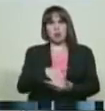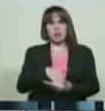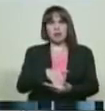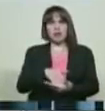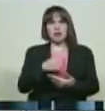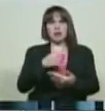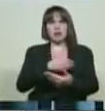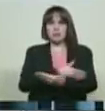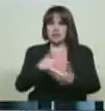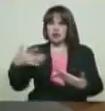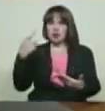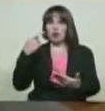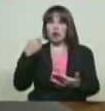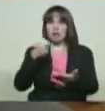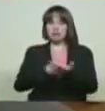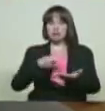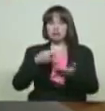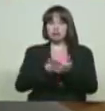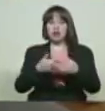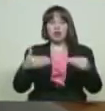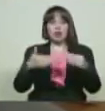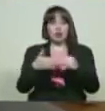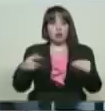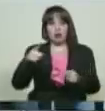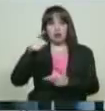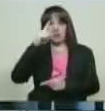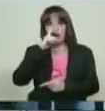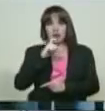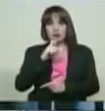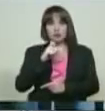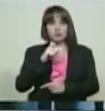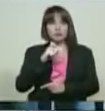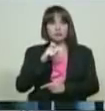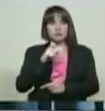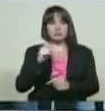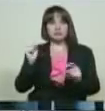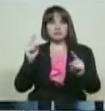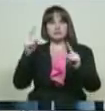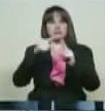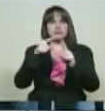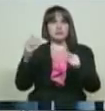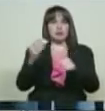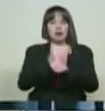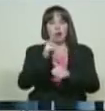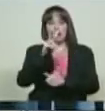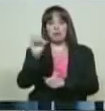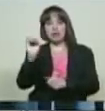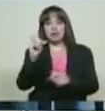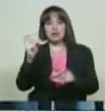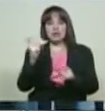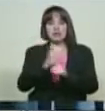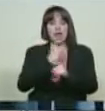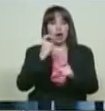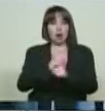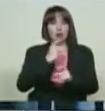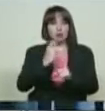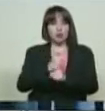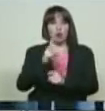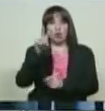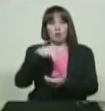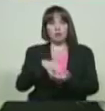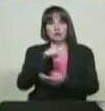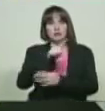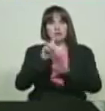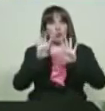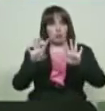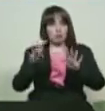5.000 millones de dólares en el transcurso de este año, que he puesto como meta 20 de agosto 2019.